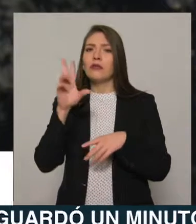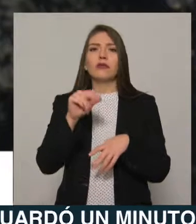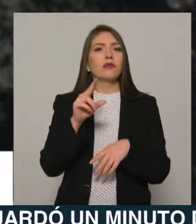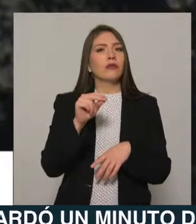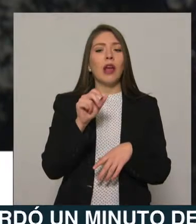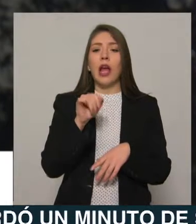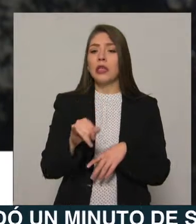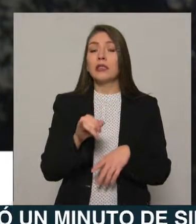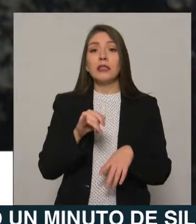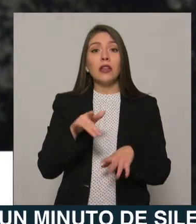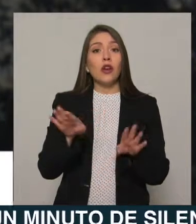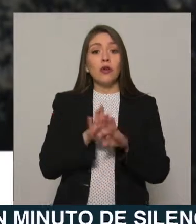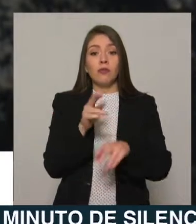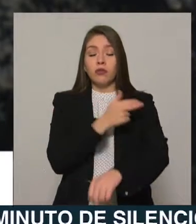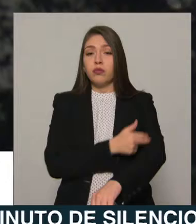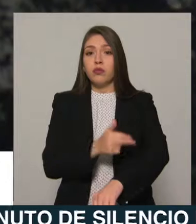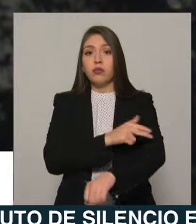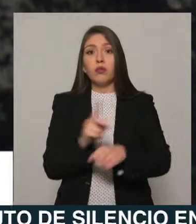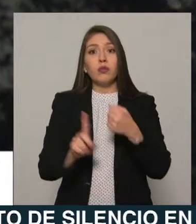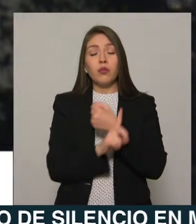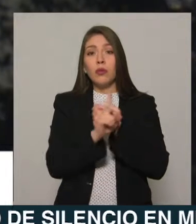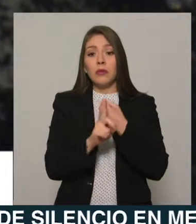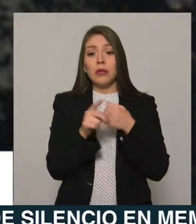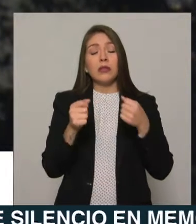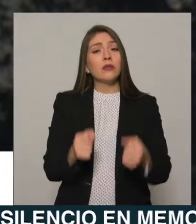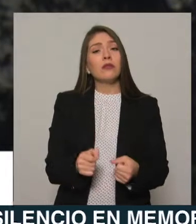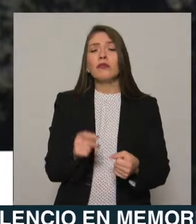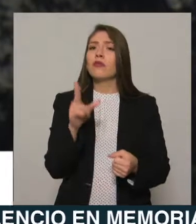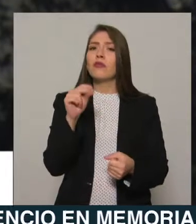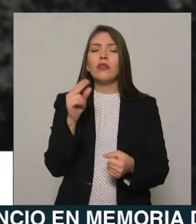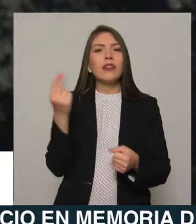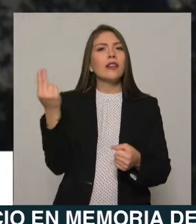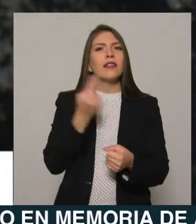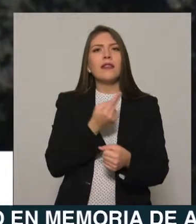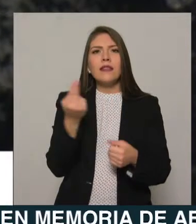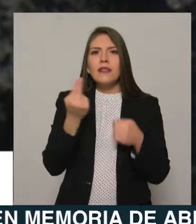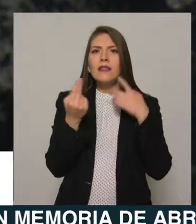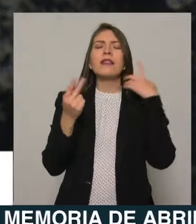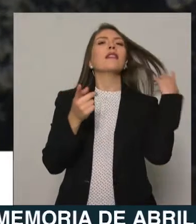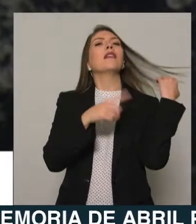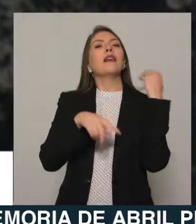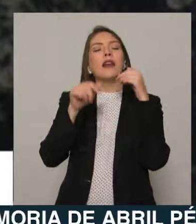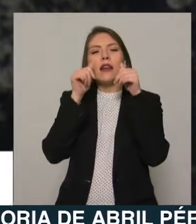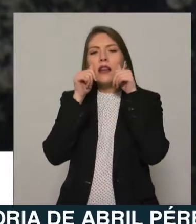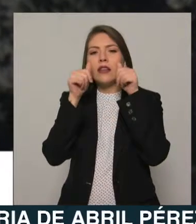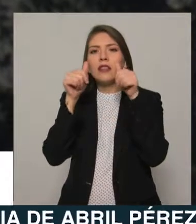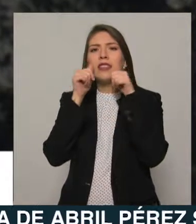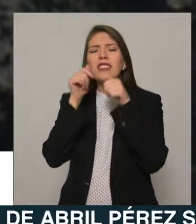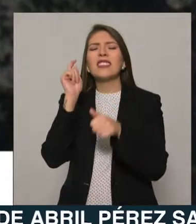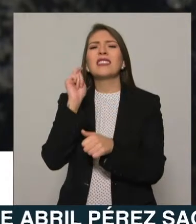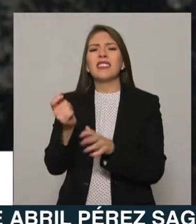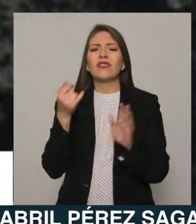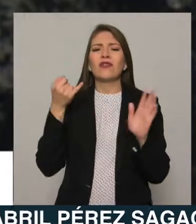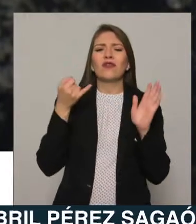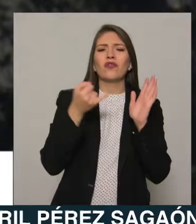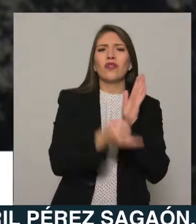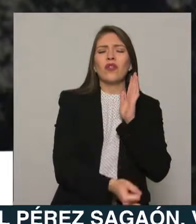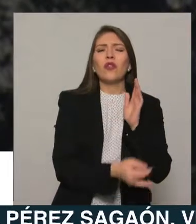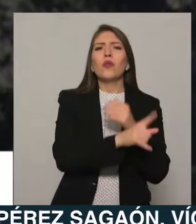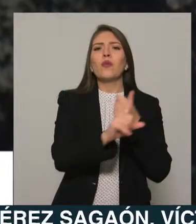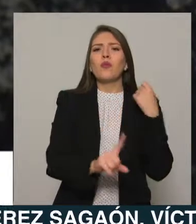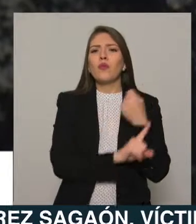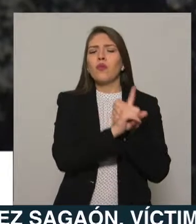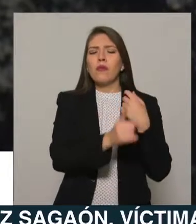inseguridad, sino por el contrario, atendiendo de fondo las causas que han llevado a